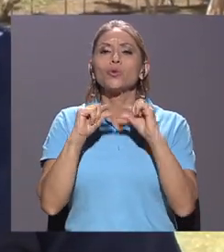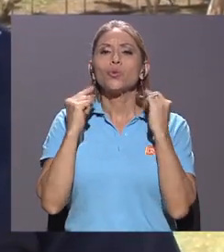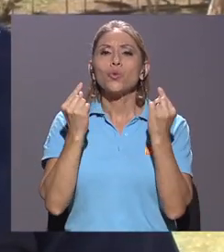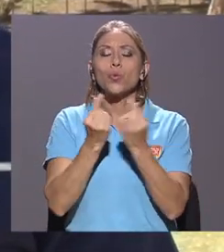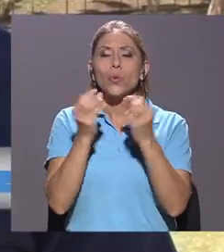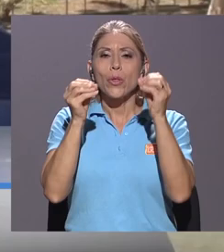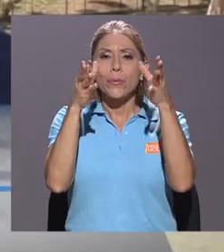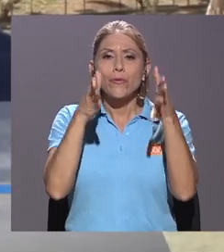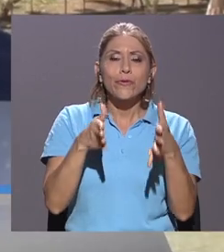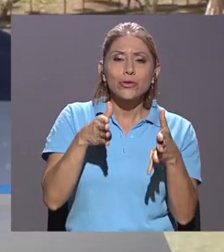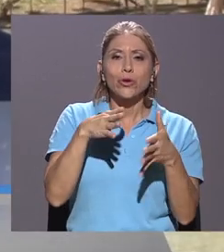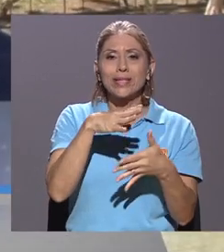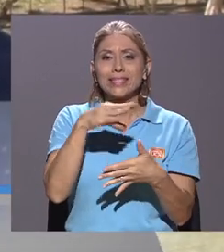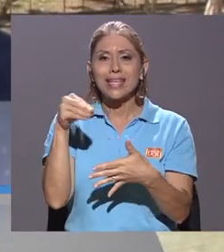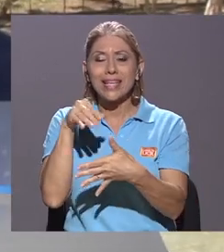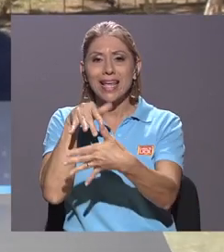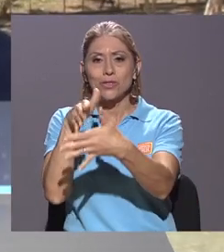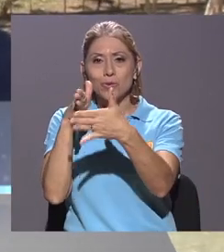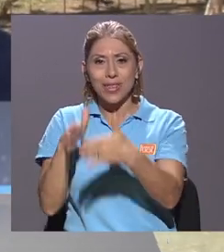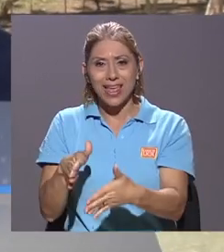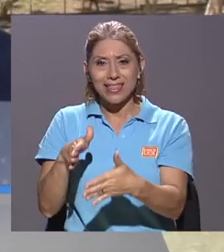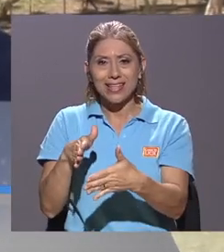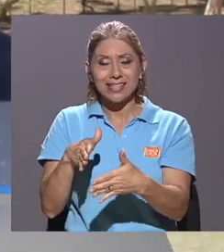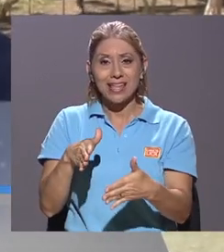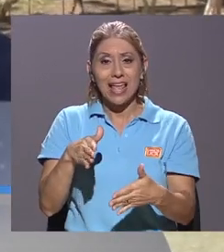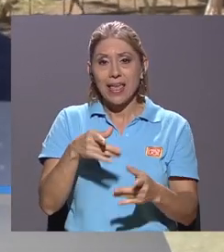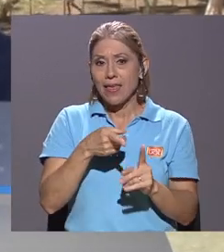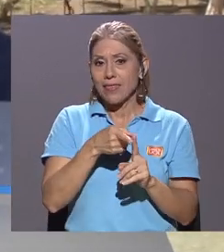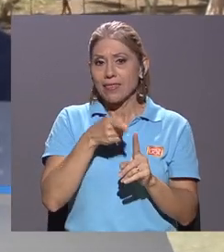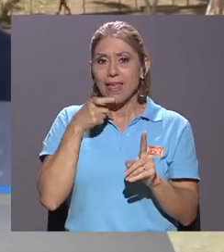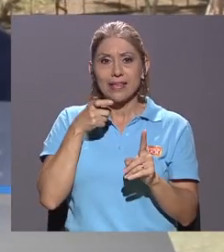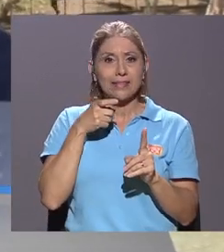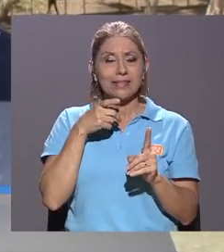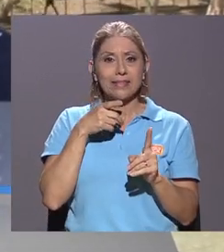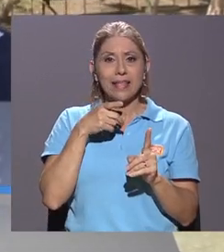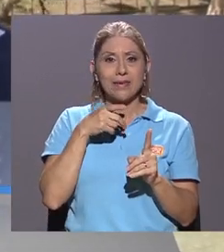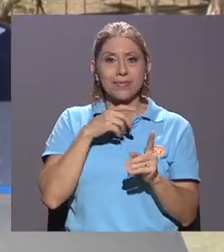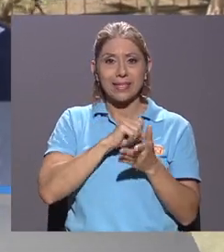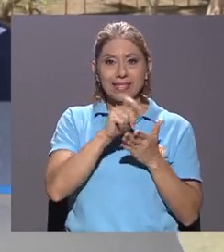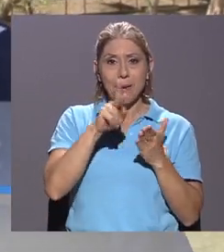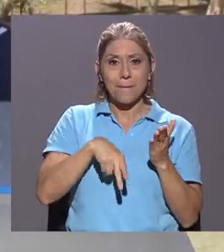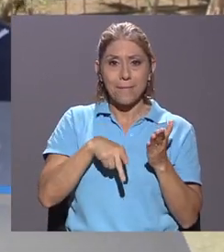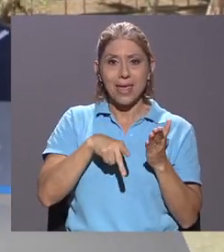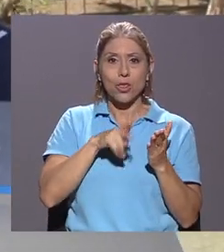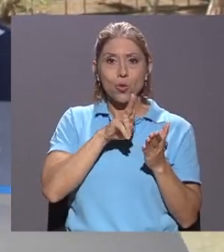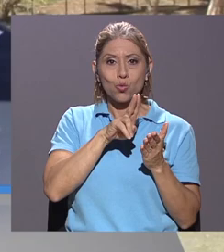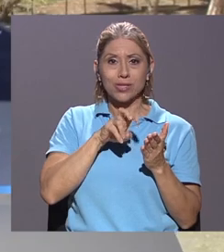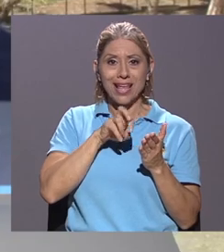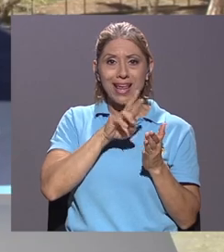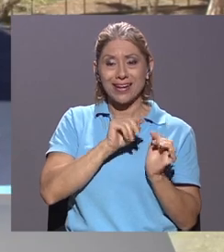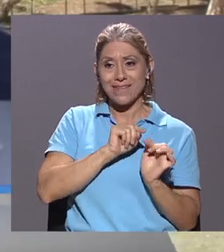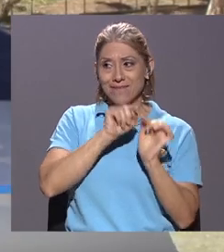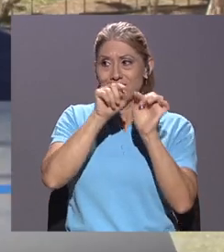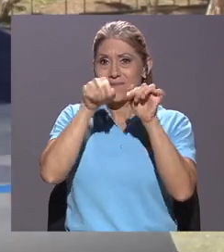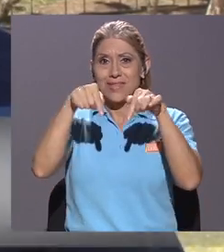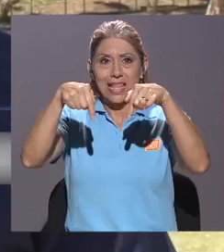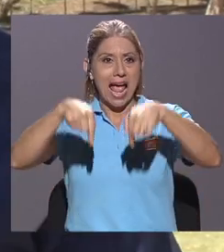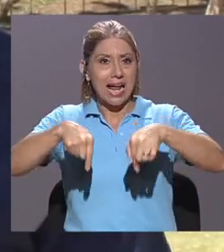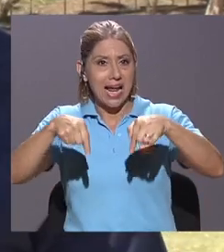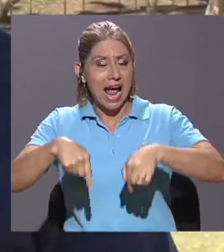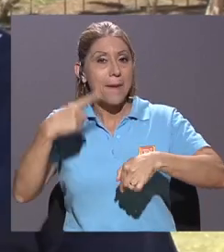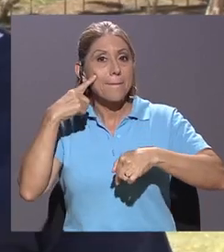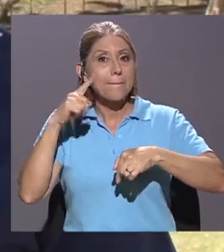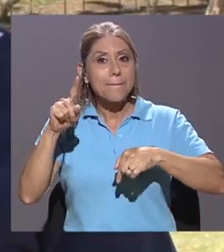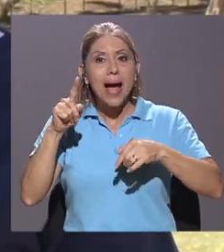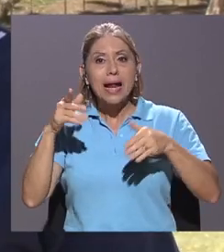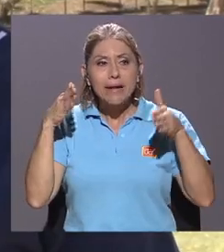profesores y estudiantes que nos desplazamos desde la sede de San Pedro acá a cubrir Juncos, específicamente